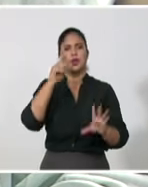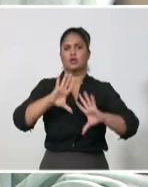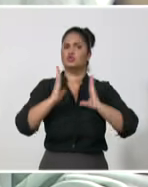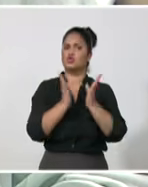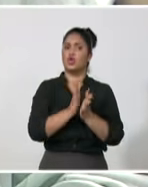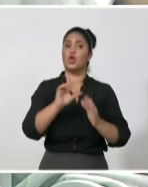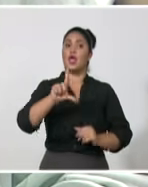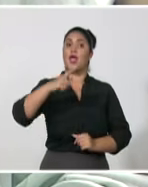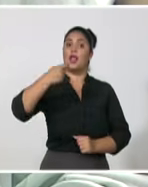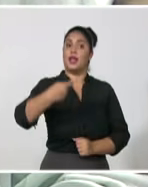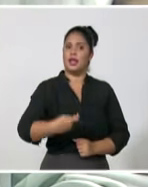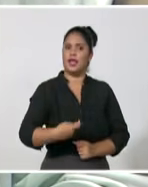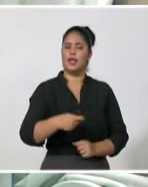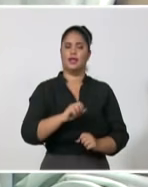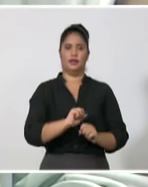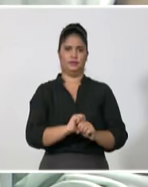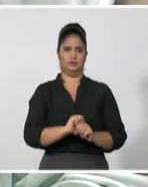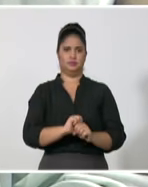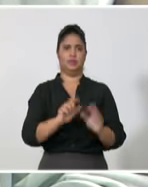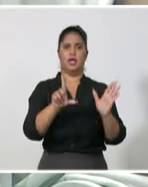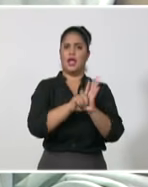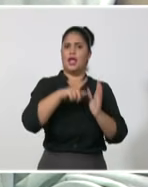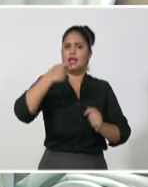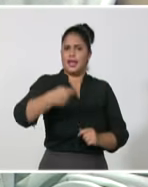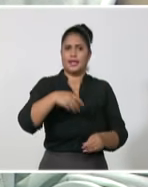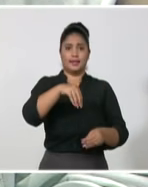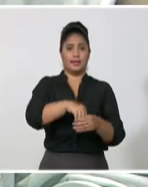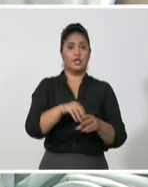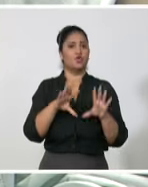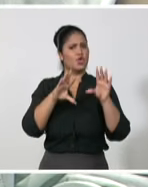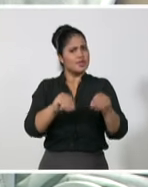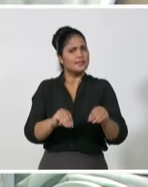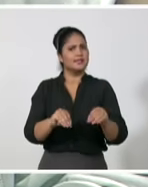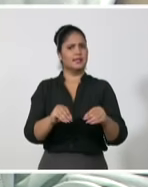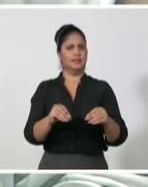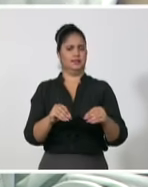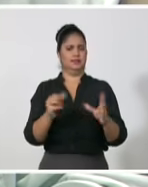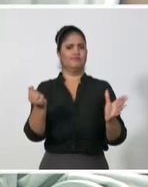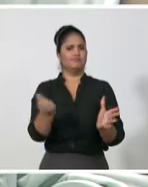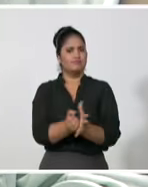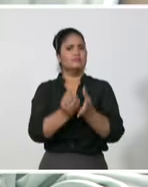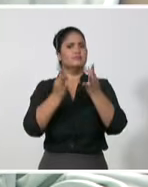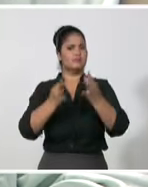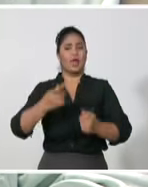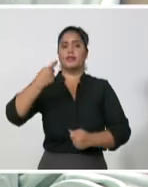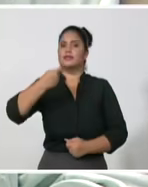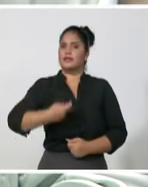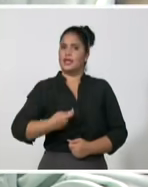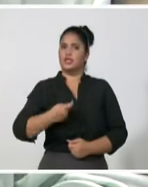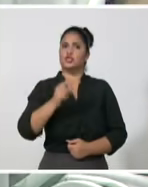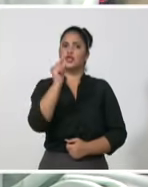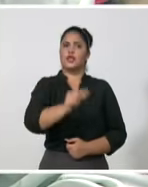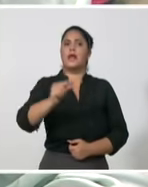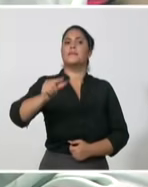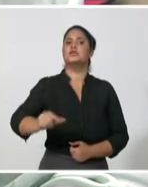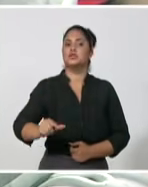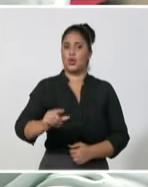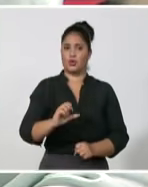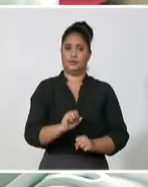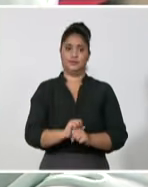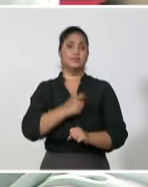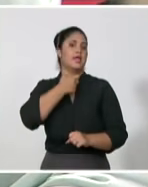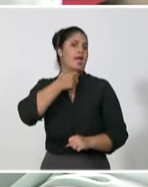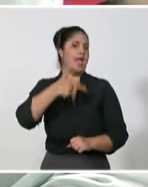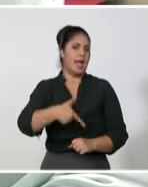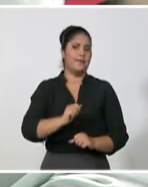quedaron expuestos los derechos de las personas naturales y jurídicas reglas más contra actuaciones indebidas e